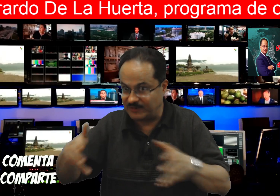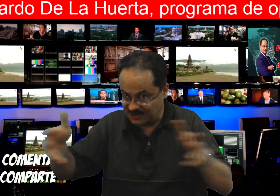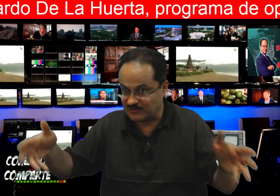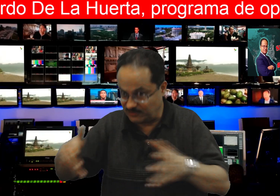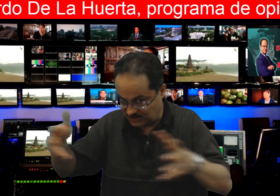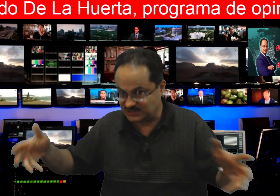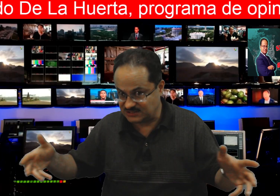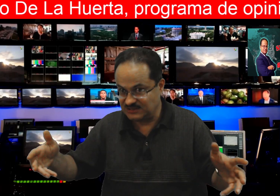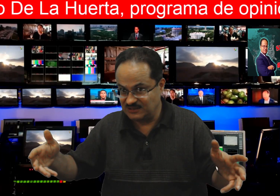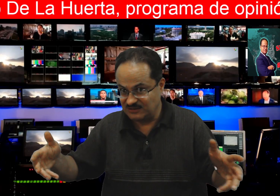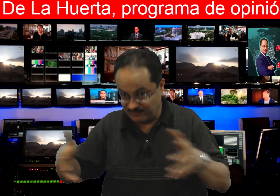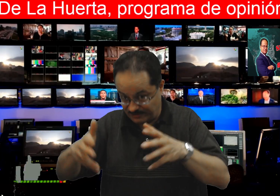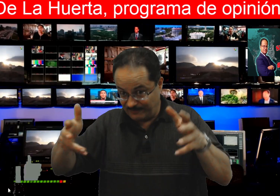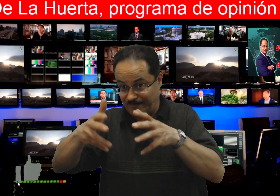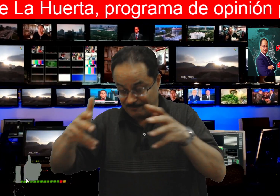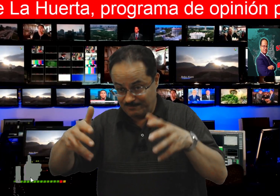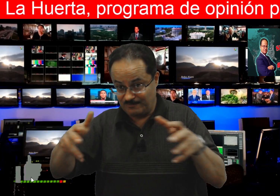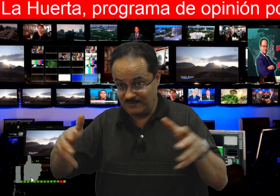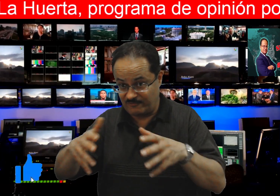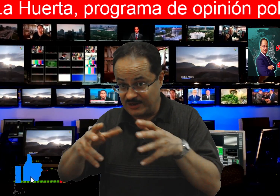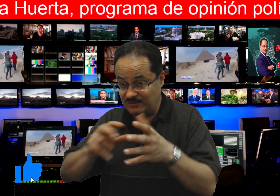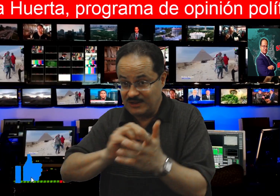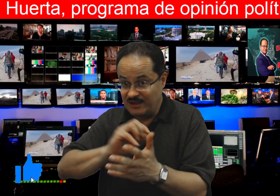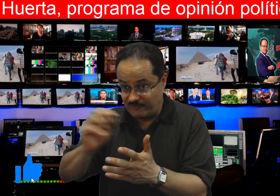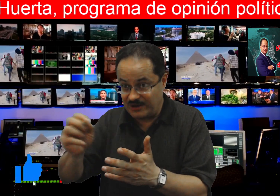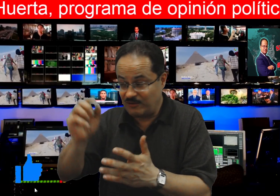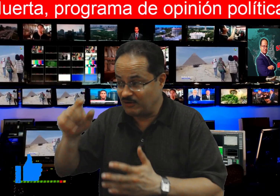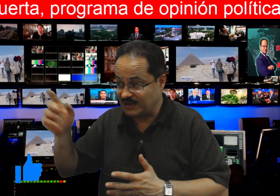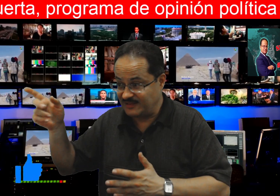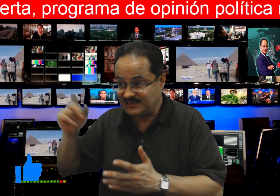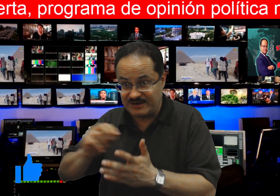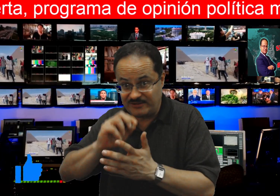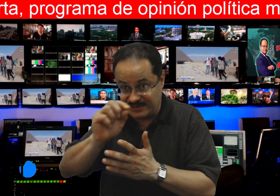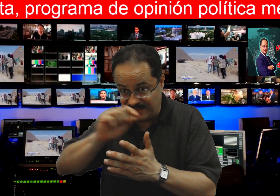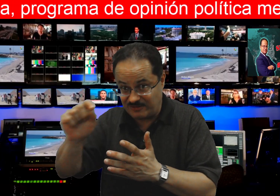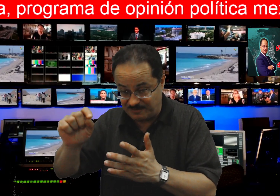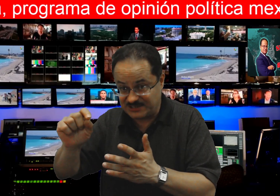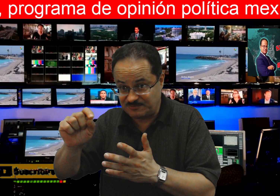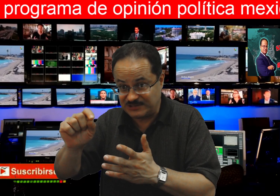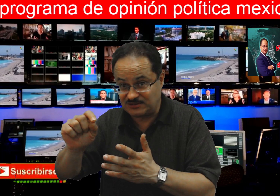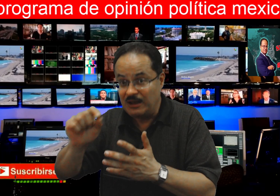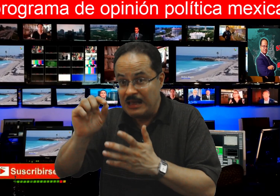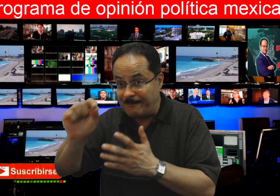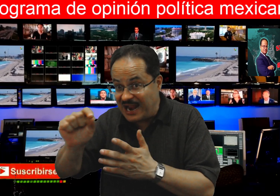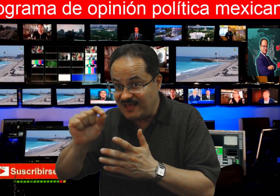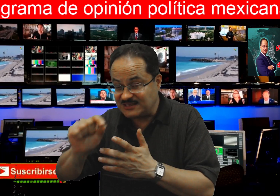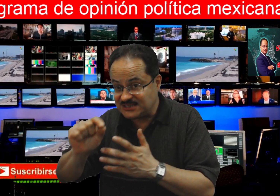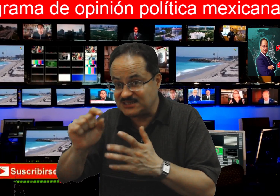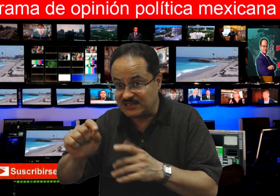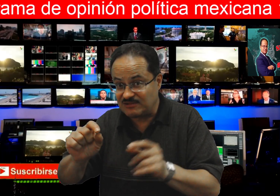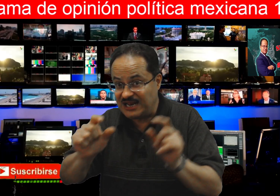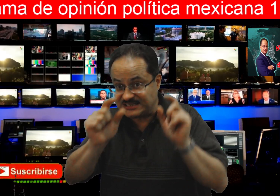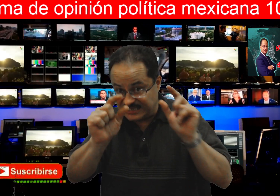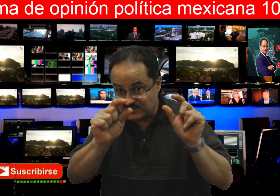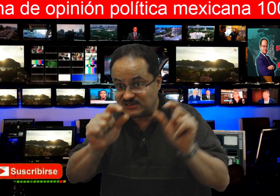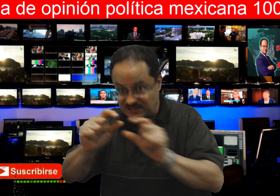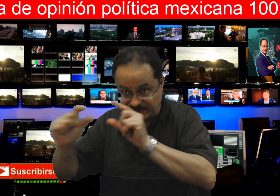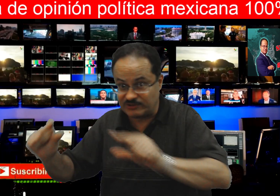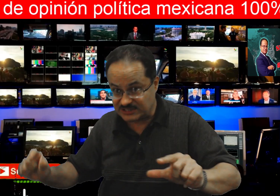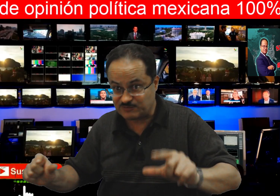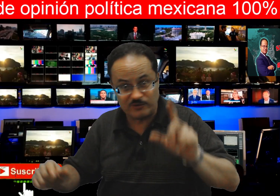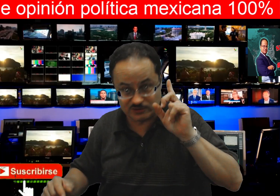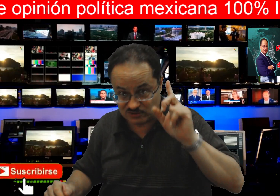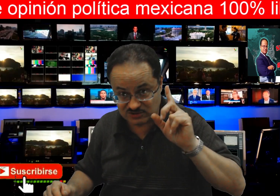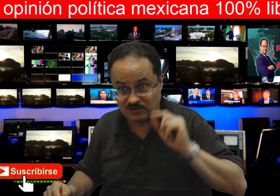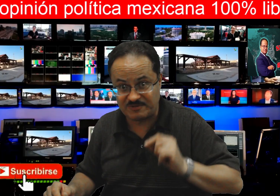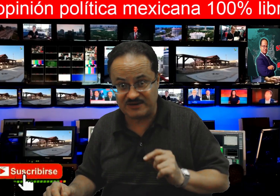el fondo verdad con otras fueron fueron fueron lo que dice Mario Delgado del presupuesto para desastres naturales y eso se dividió